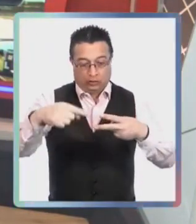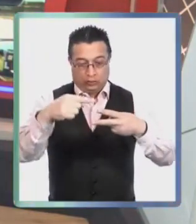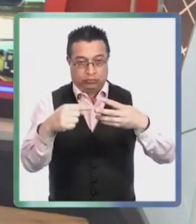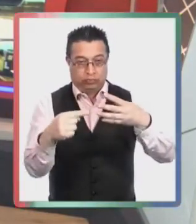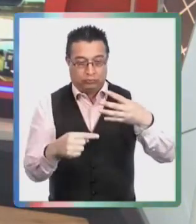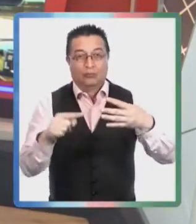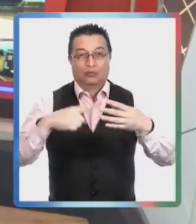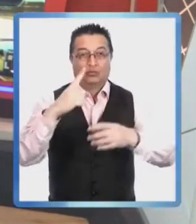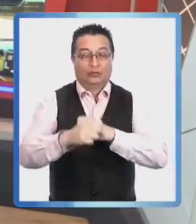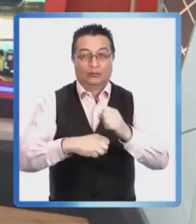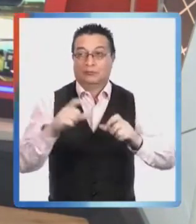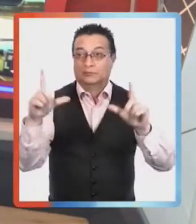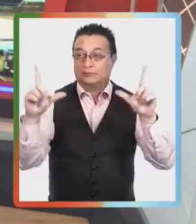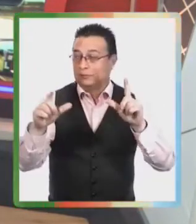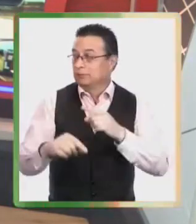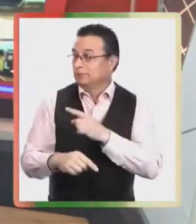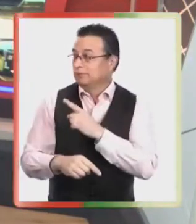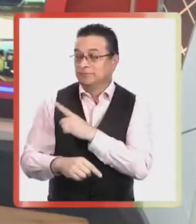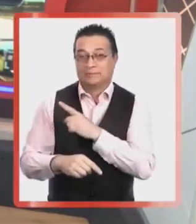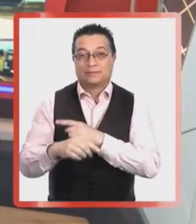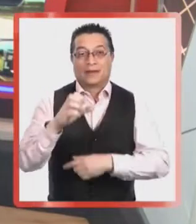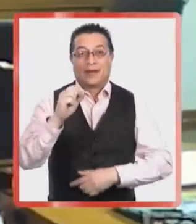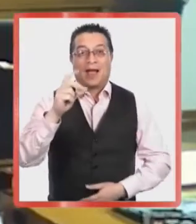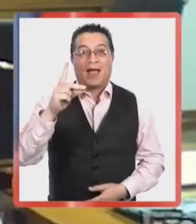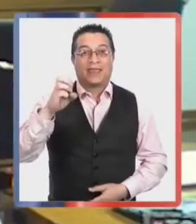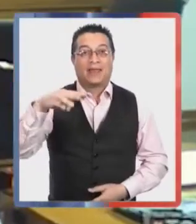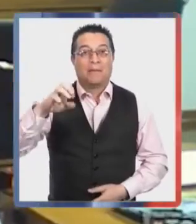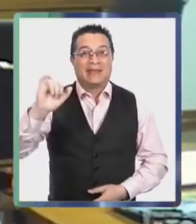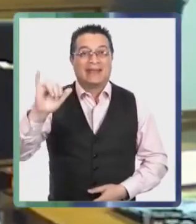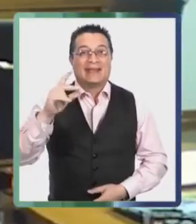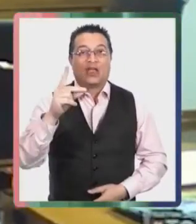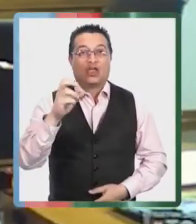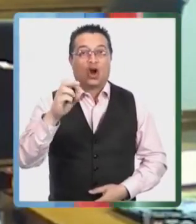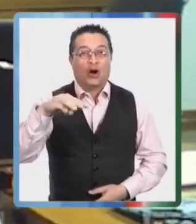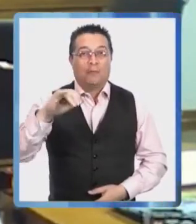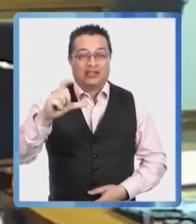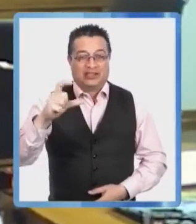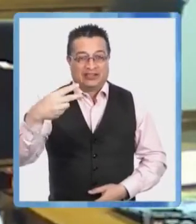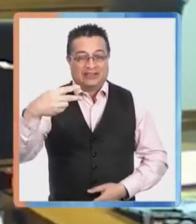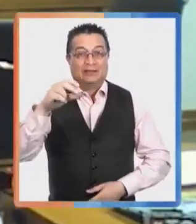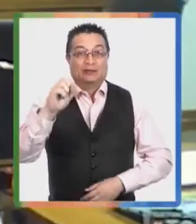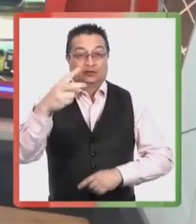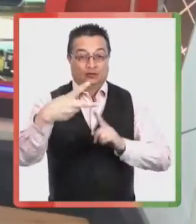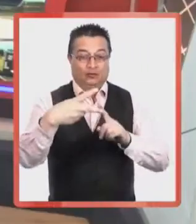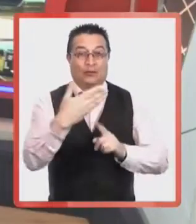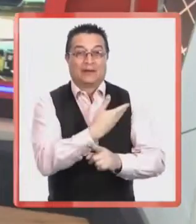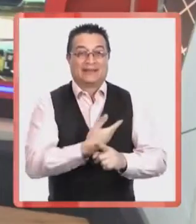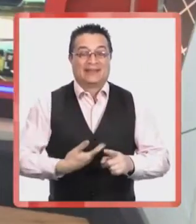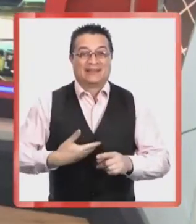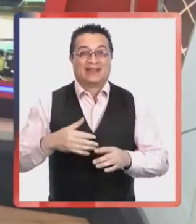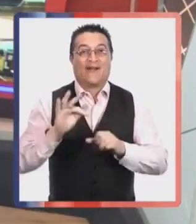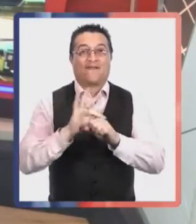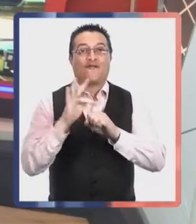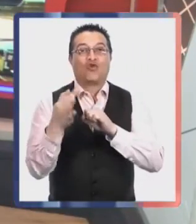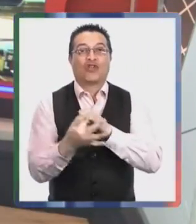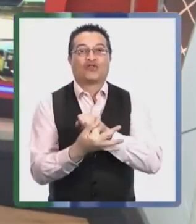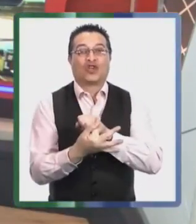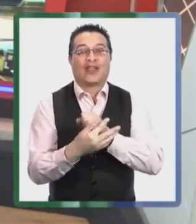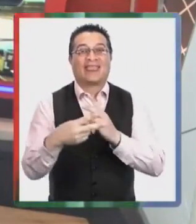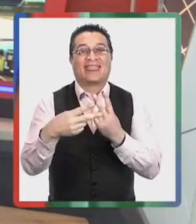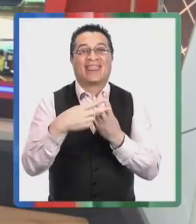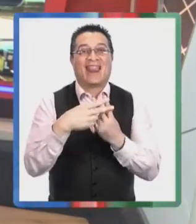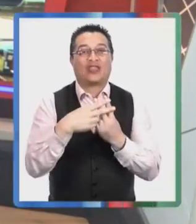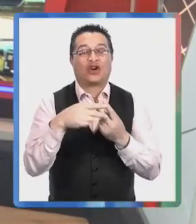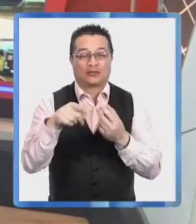varias noticias para este año por eso tenemos en pantalla ha admirado mitch vicepresidente de fundación teletón muchas gracias por